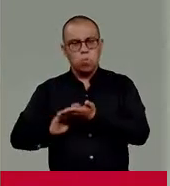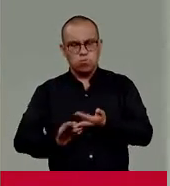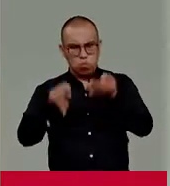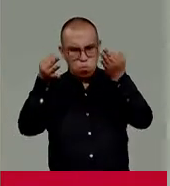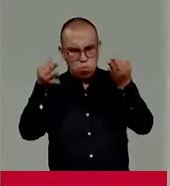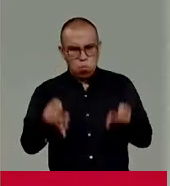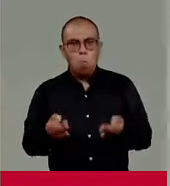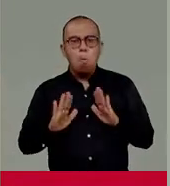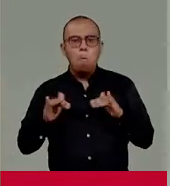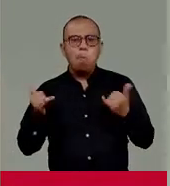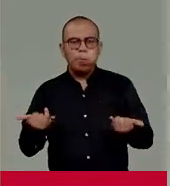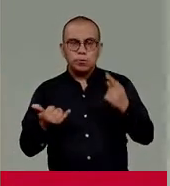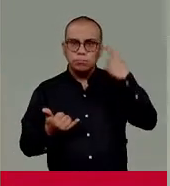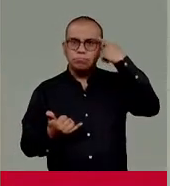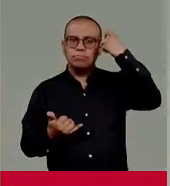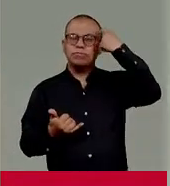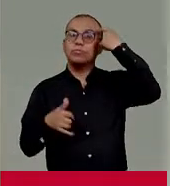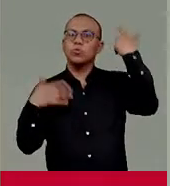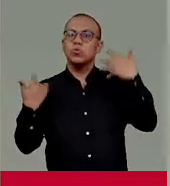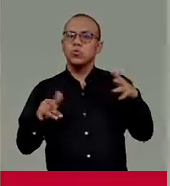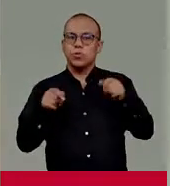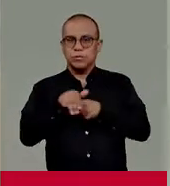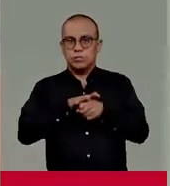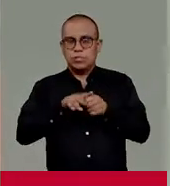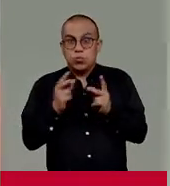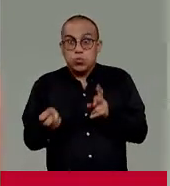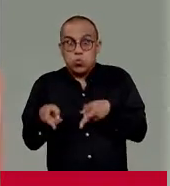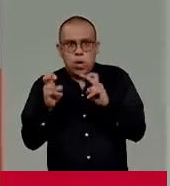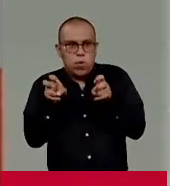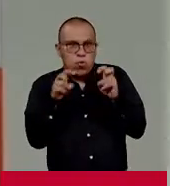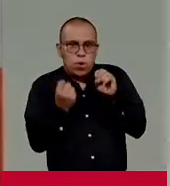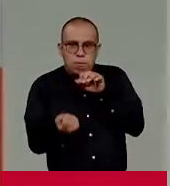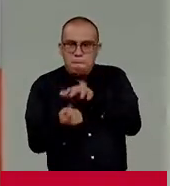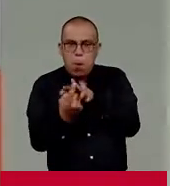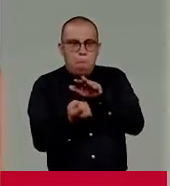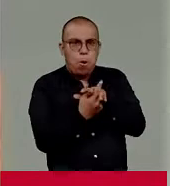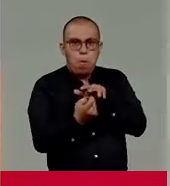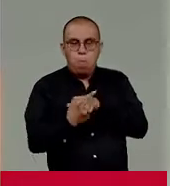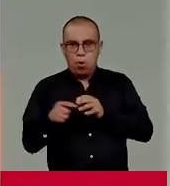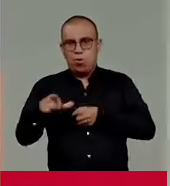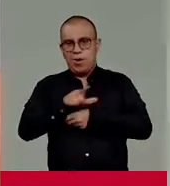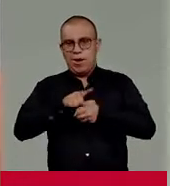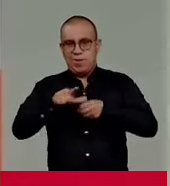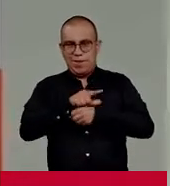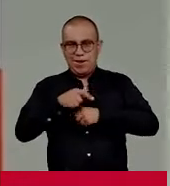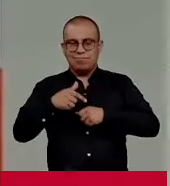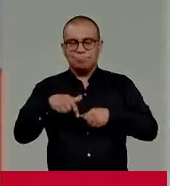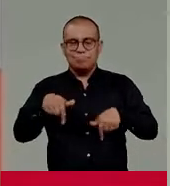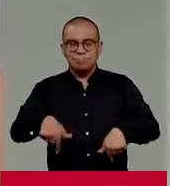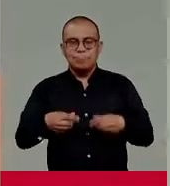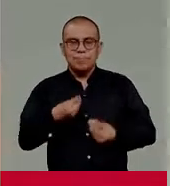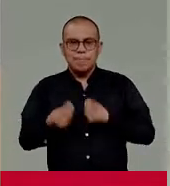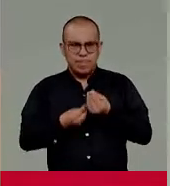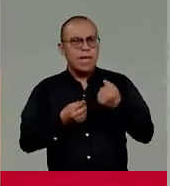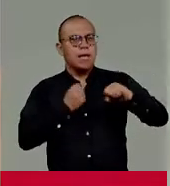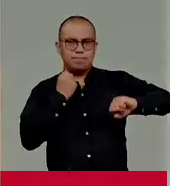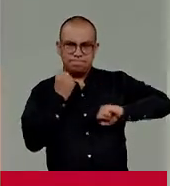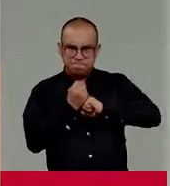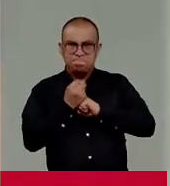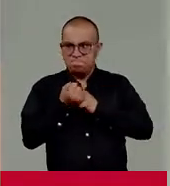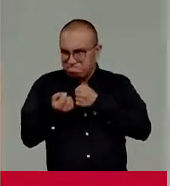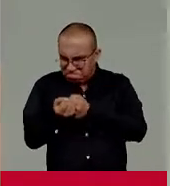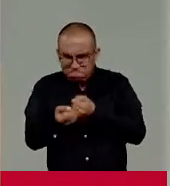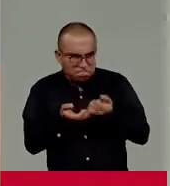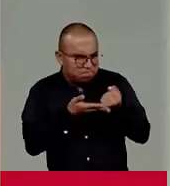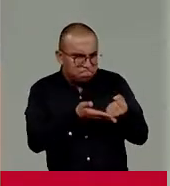reales a estos retos que nos ha planteado estas nuevas realidades de nuestros habitantes de la localidad. Queremos contar con el apoyo de ellos